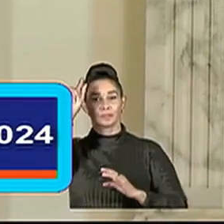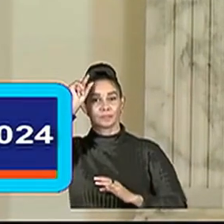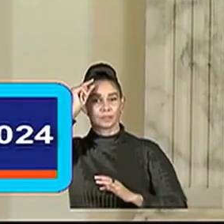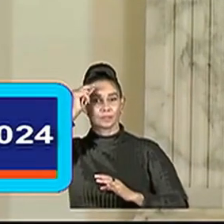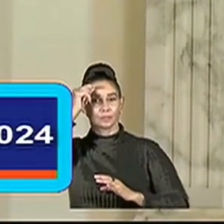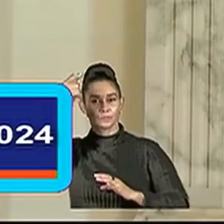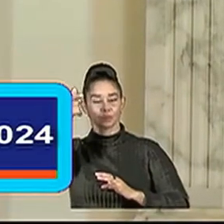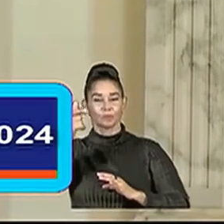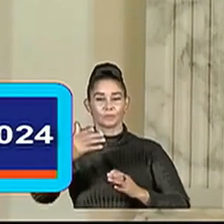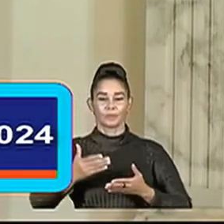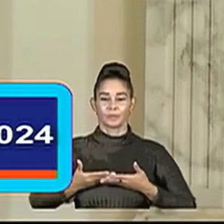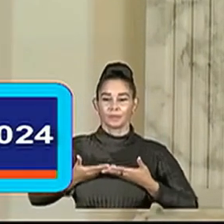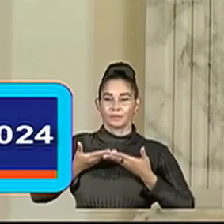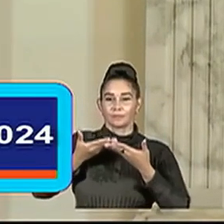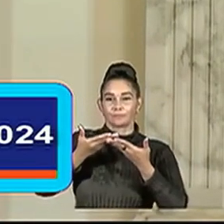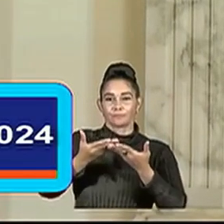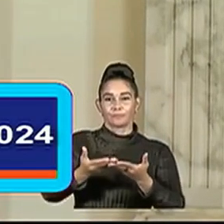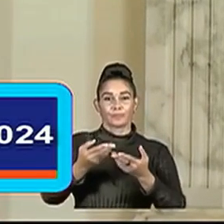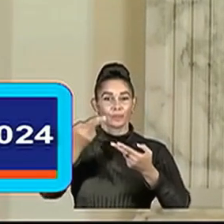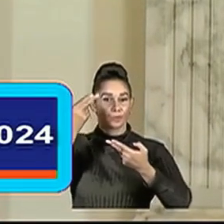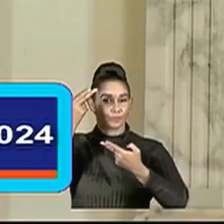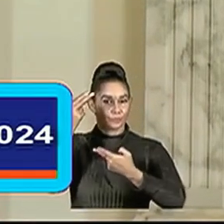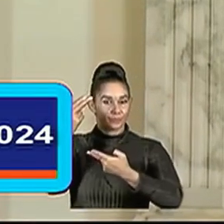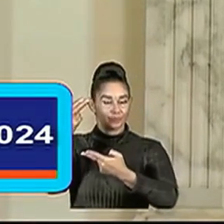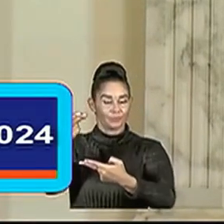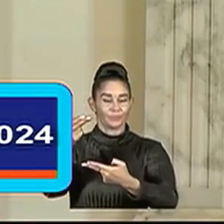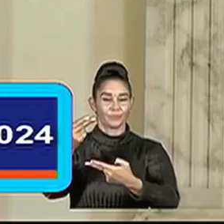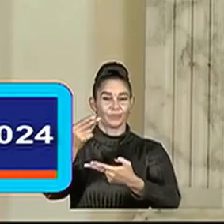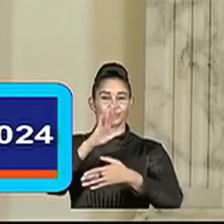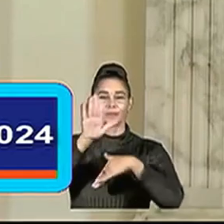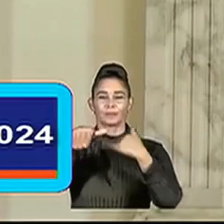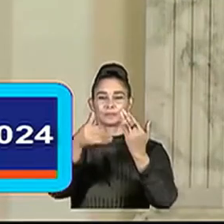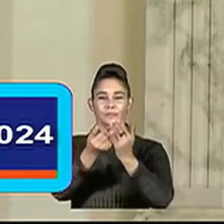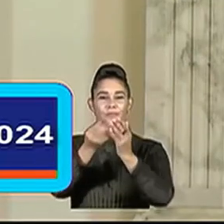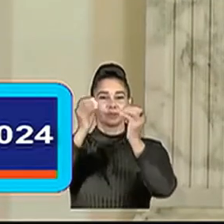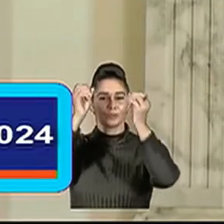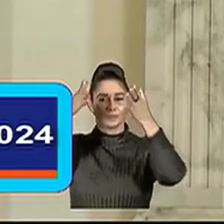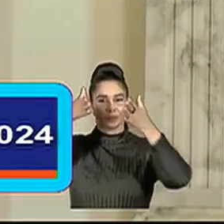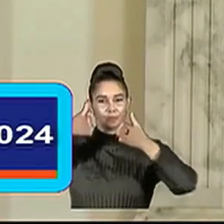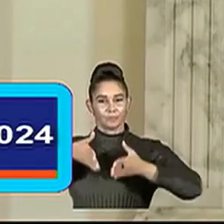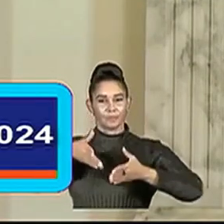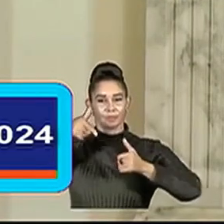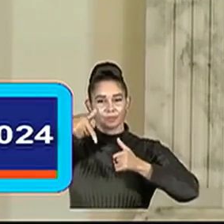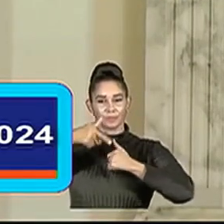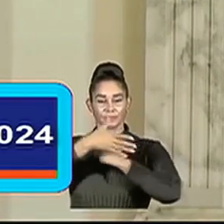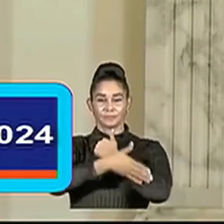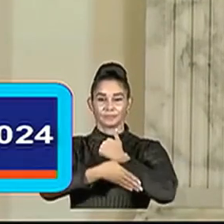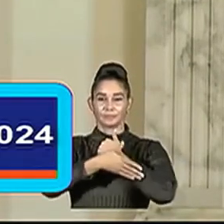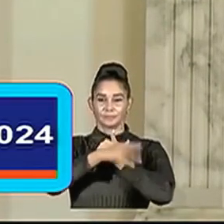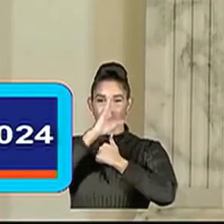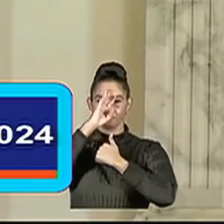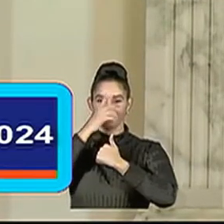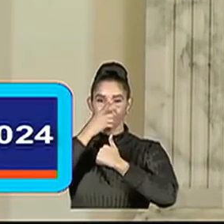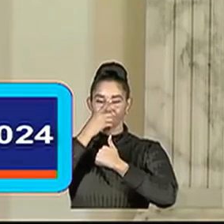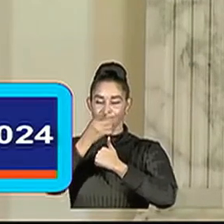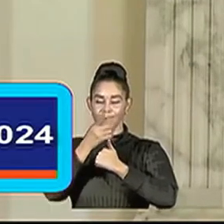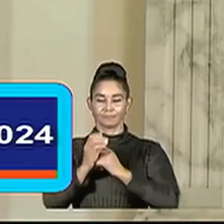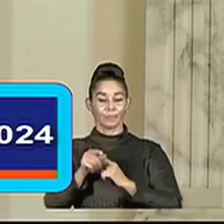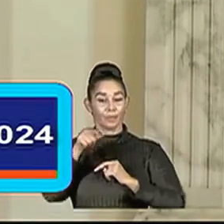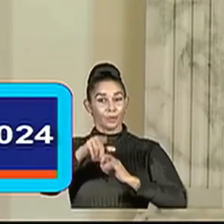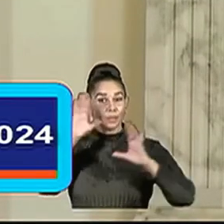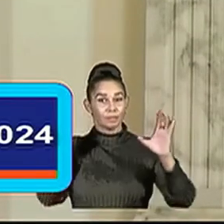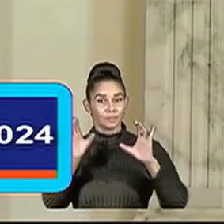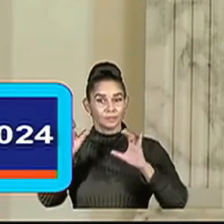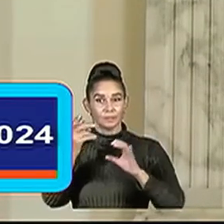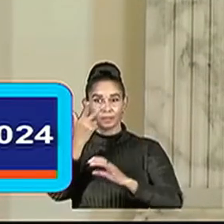les rinde merecido reconocimiento a los maestros de nuestro país, actividad que desde